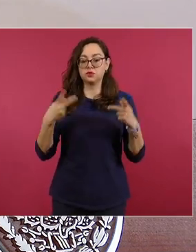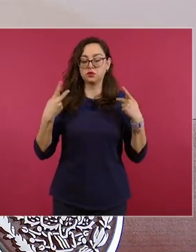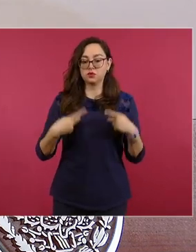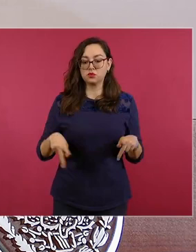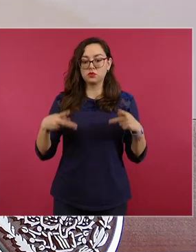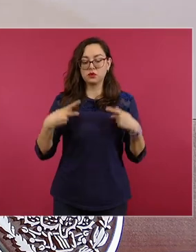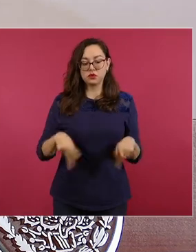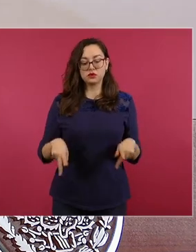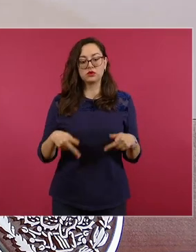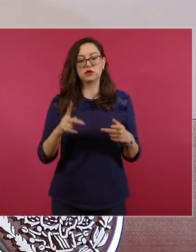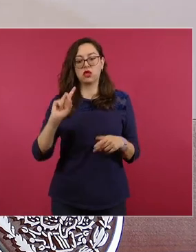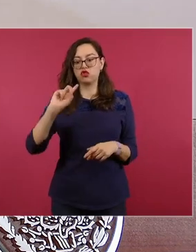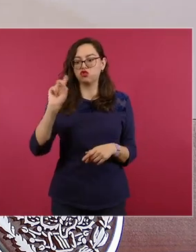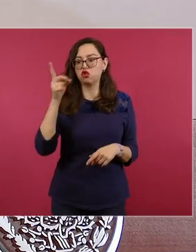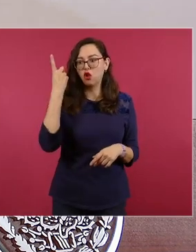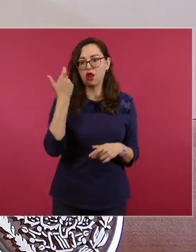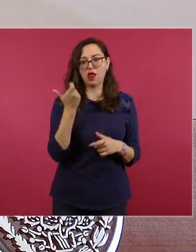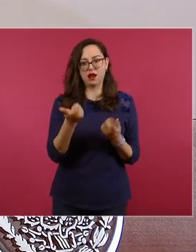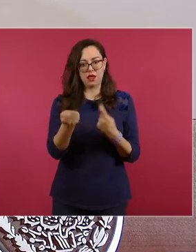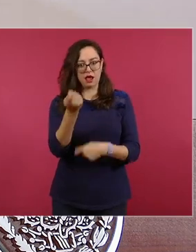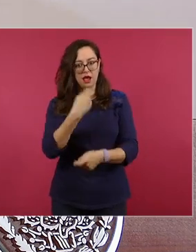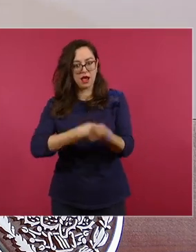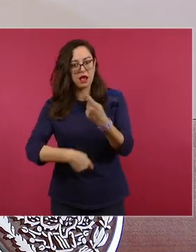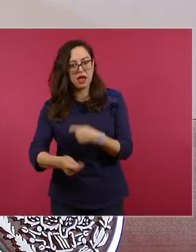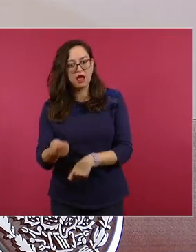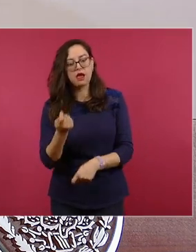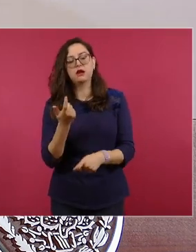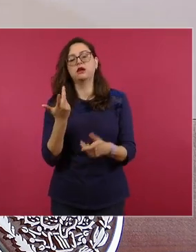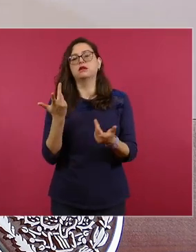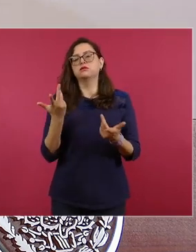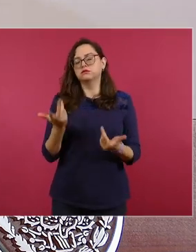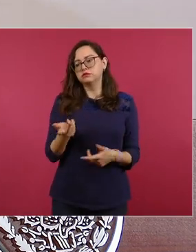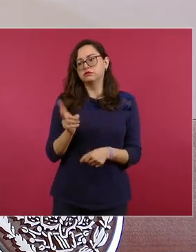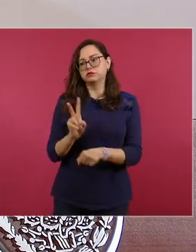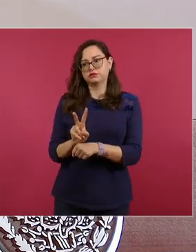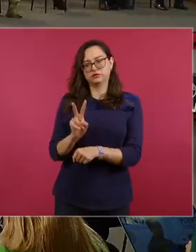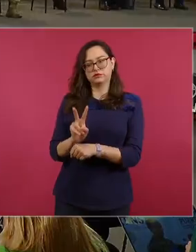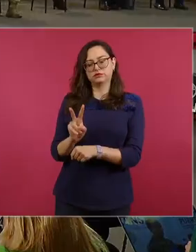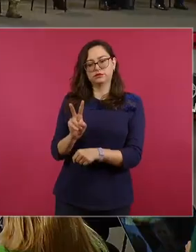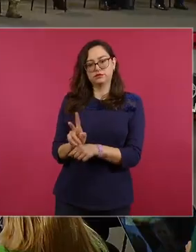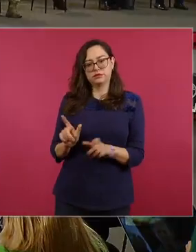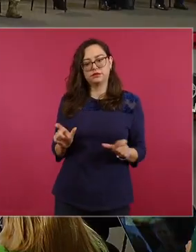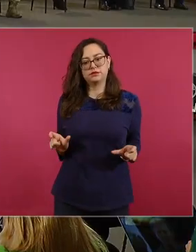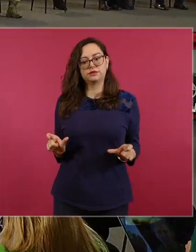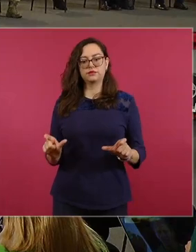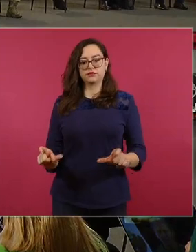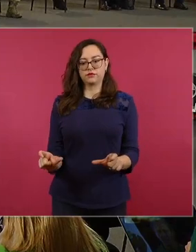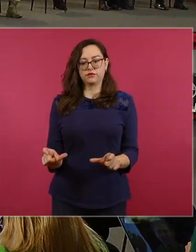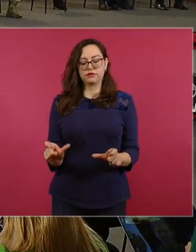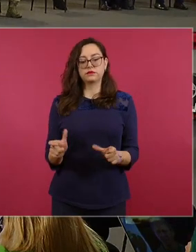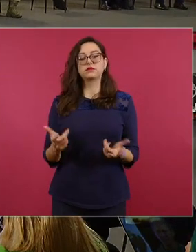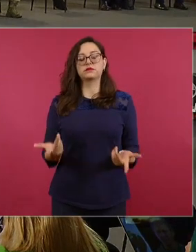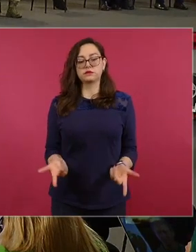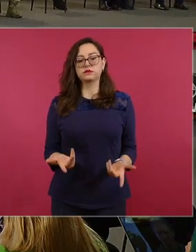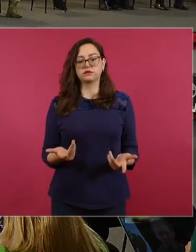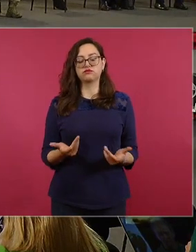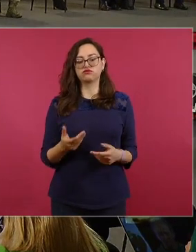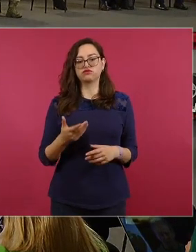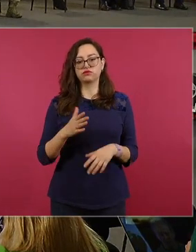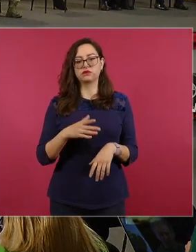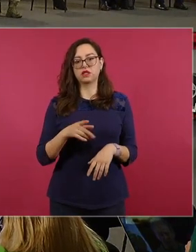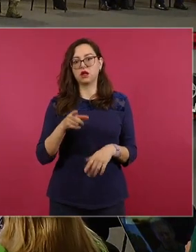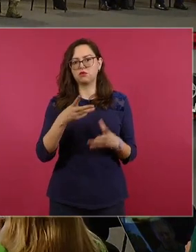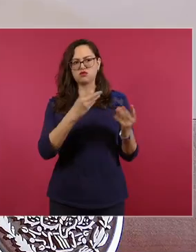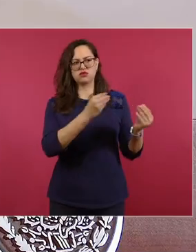casas de cambio, con una estrategia en marcha de reordenación de las mismas y reducción a la